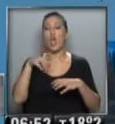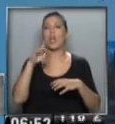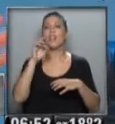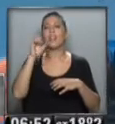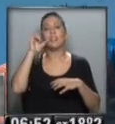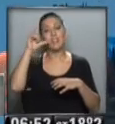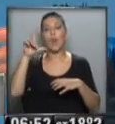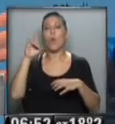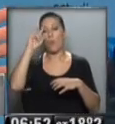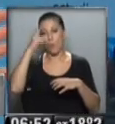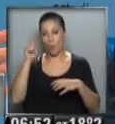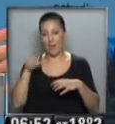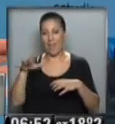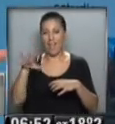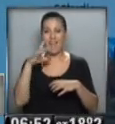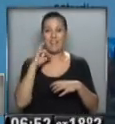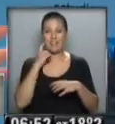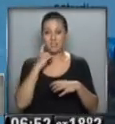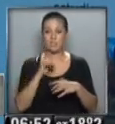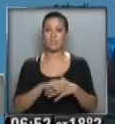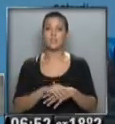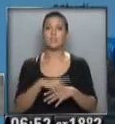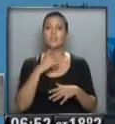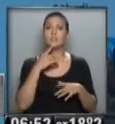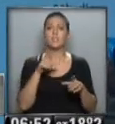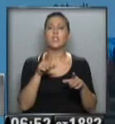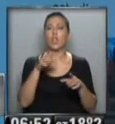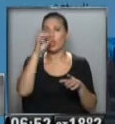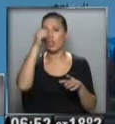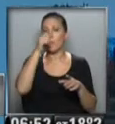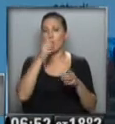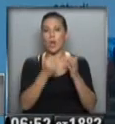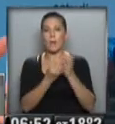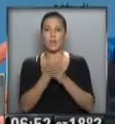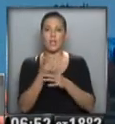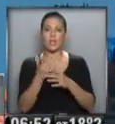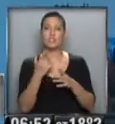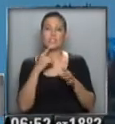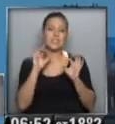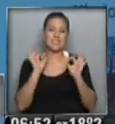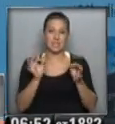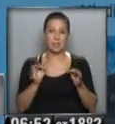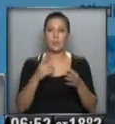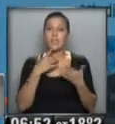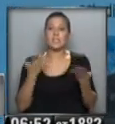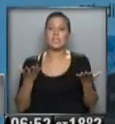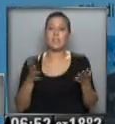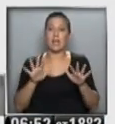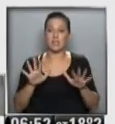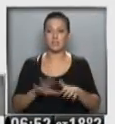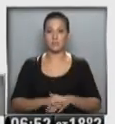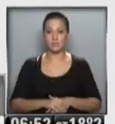va a llover el sábado, más bien para la noche y un poco el domingo a la mañana. Bueno, ya lo sabemos, ¿qué vas a hacer, Gaby? Es